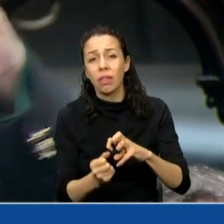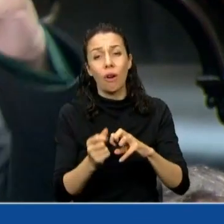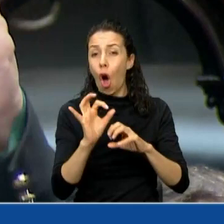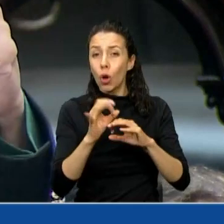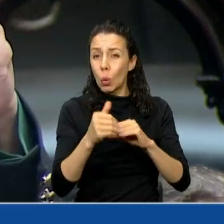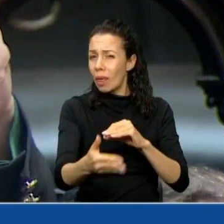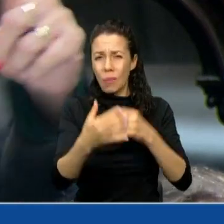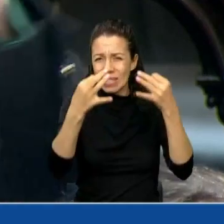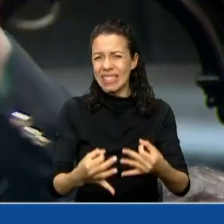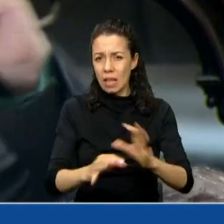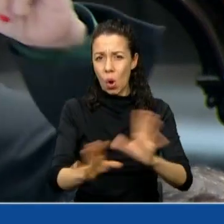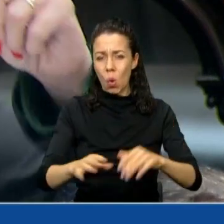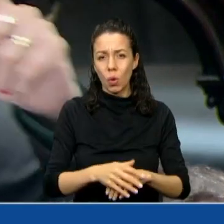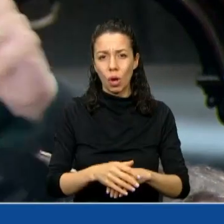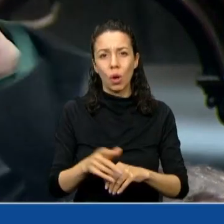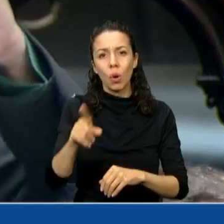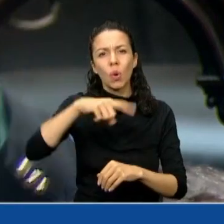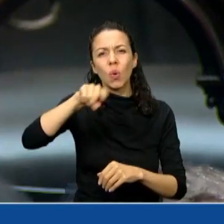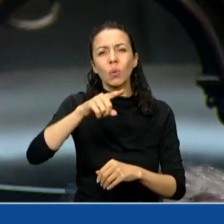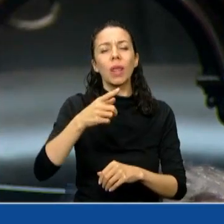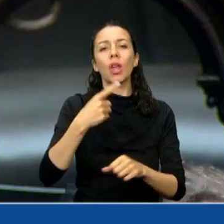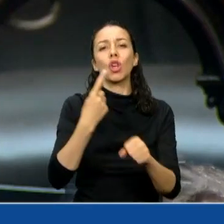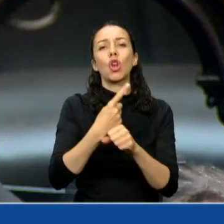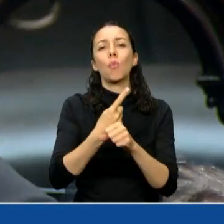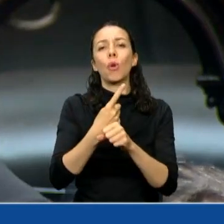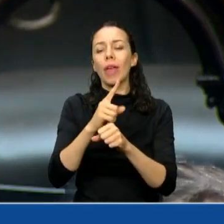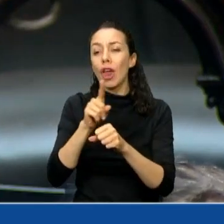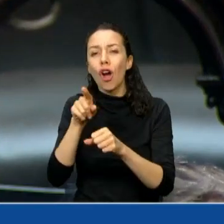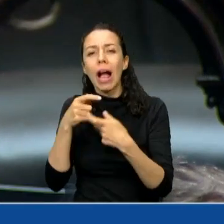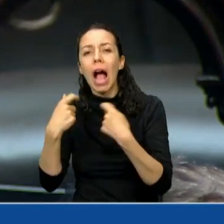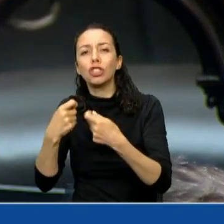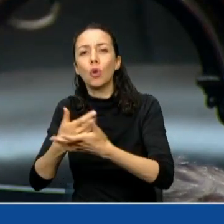de condicionar su voto a un solo recorte del gasto público.